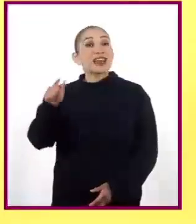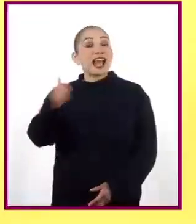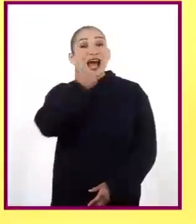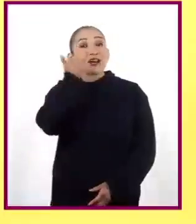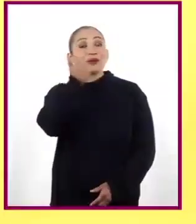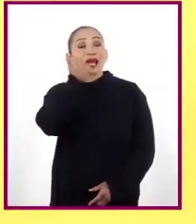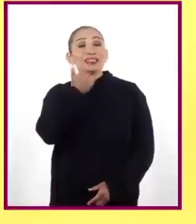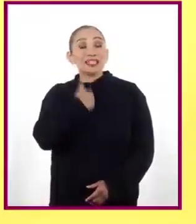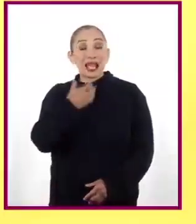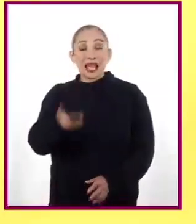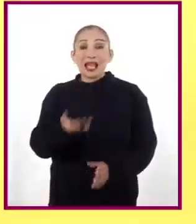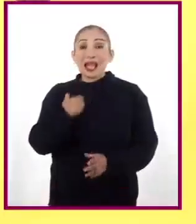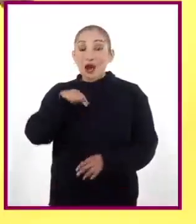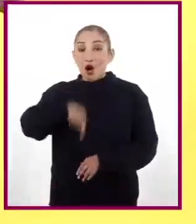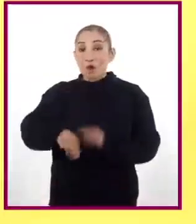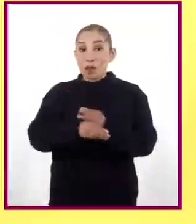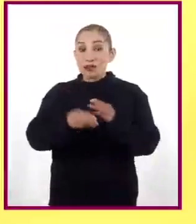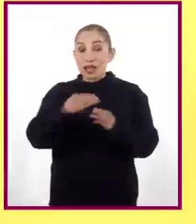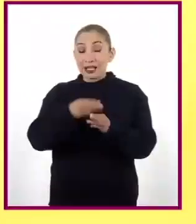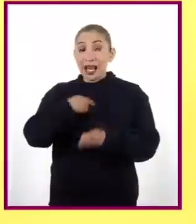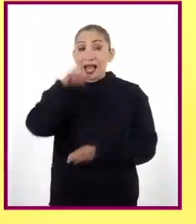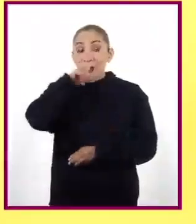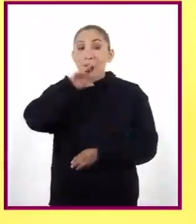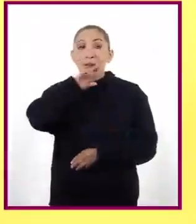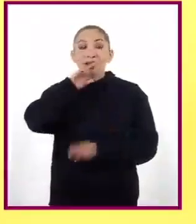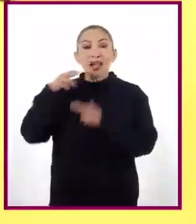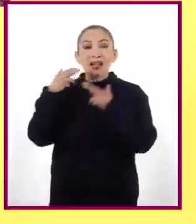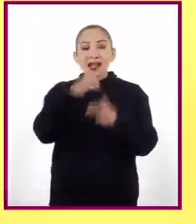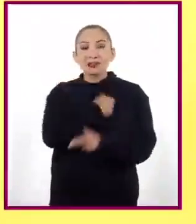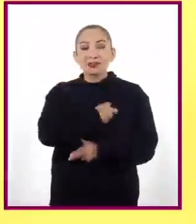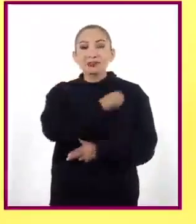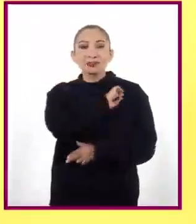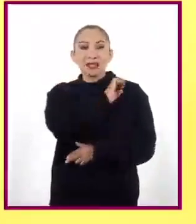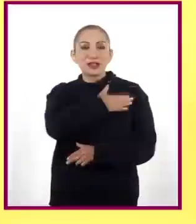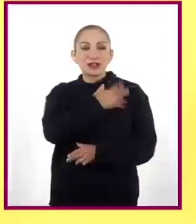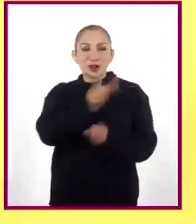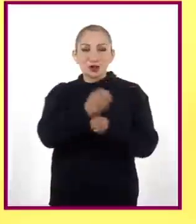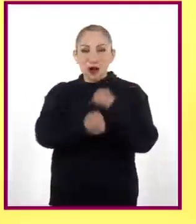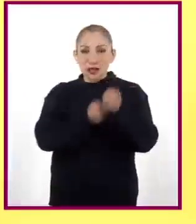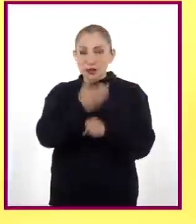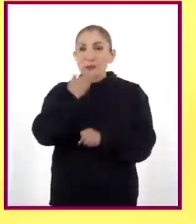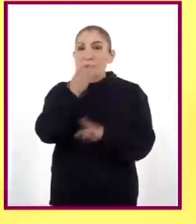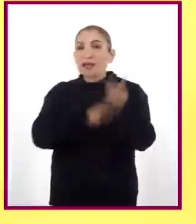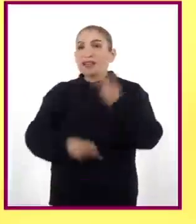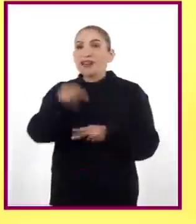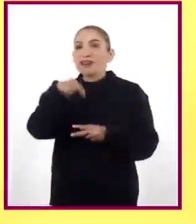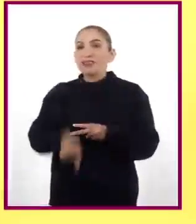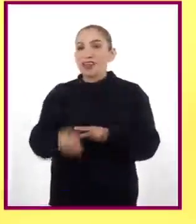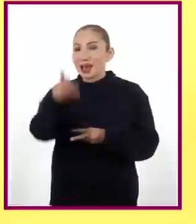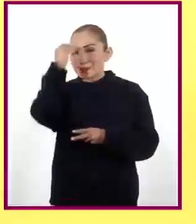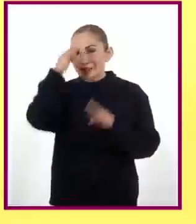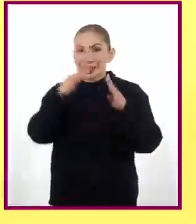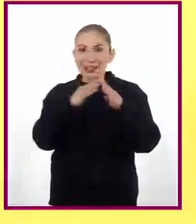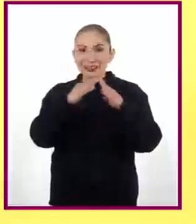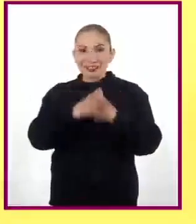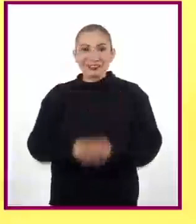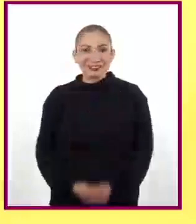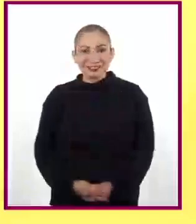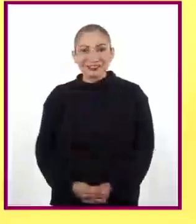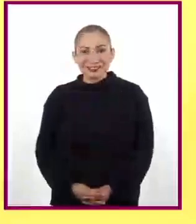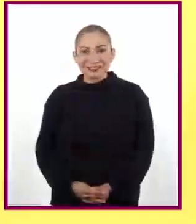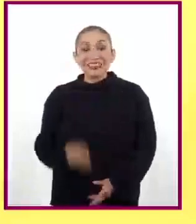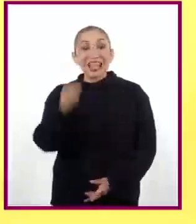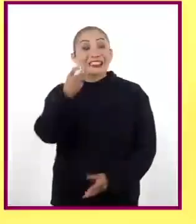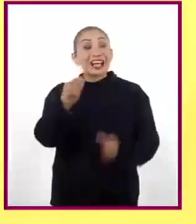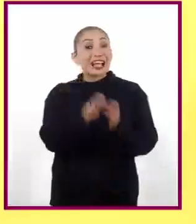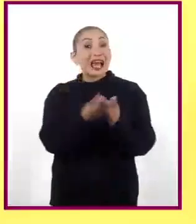alumnas y alumnos de lengua materna español segundo grado. Nos alegra darles la bienvenida a la programación de Aprende en Casa.